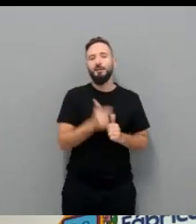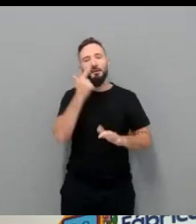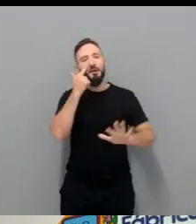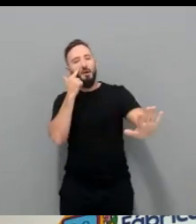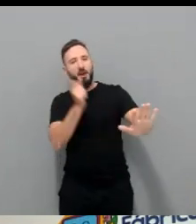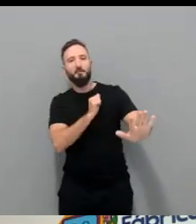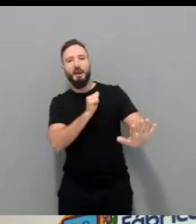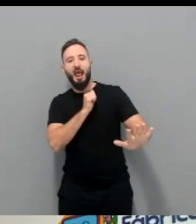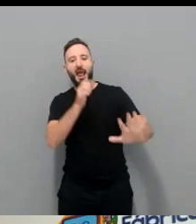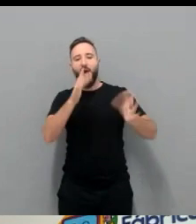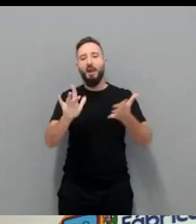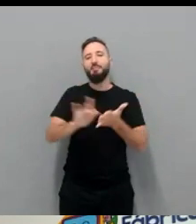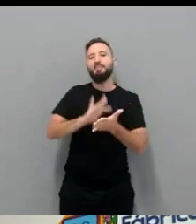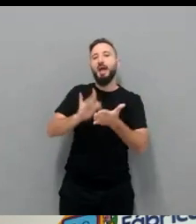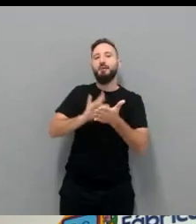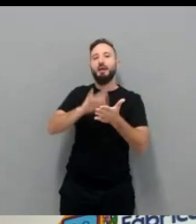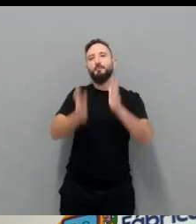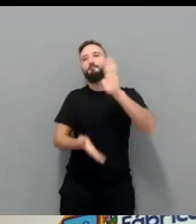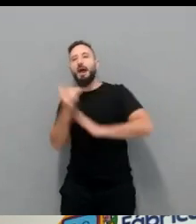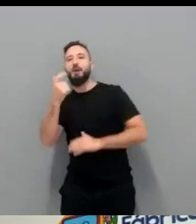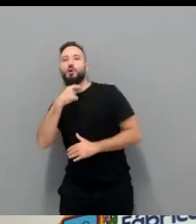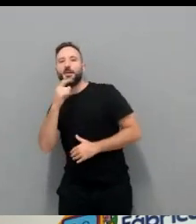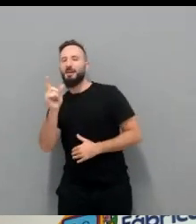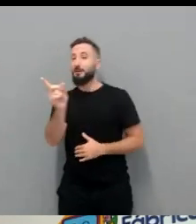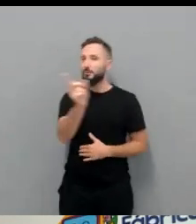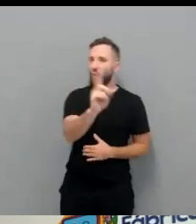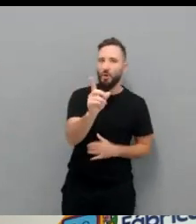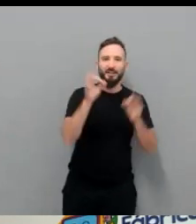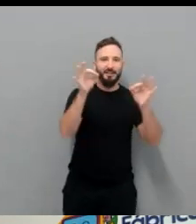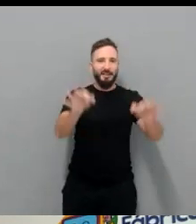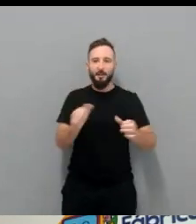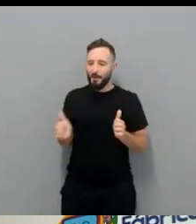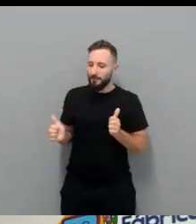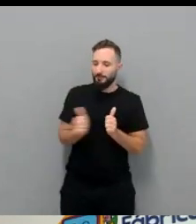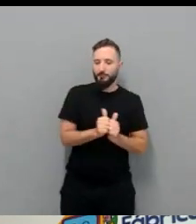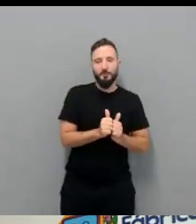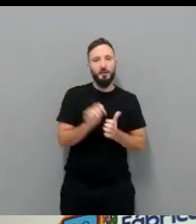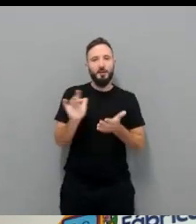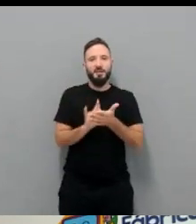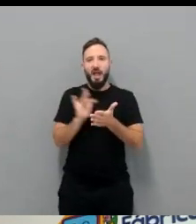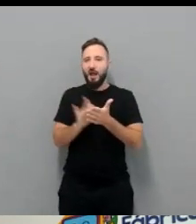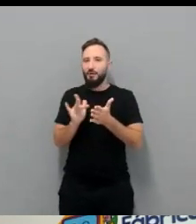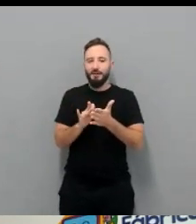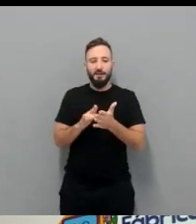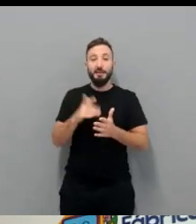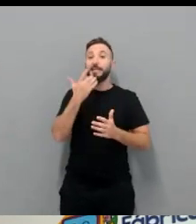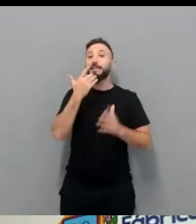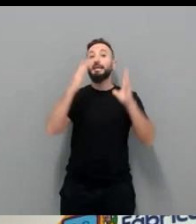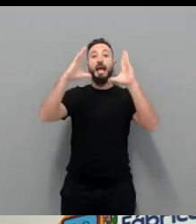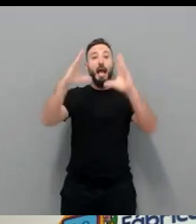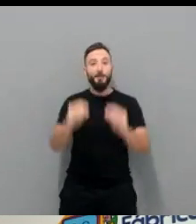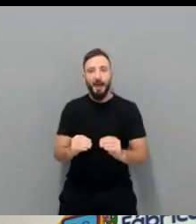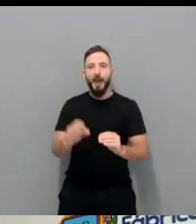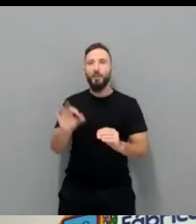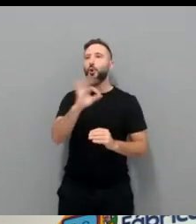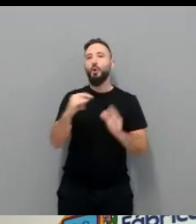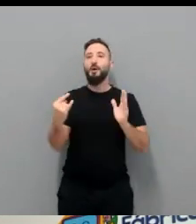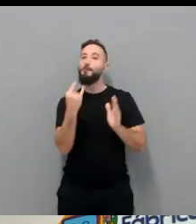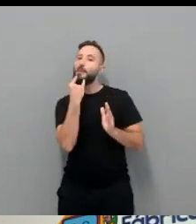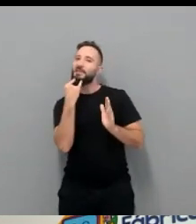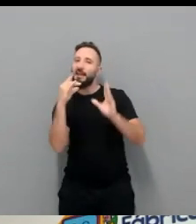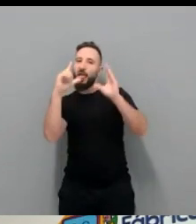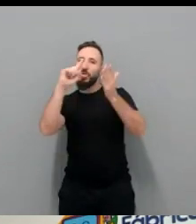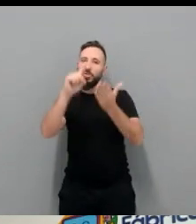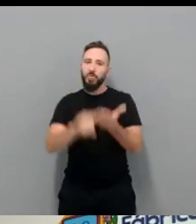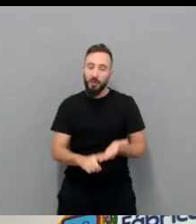ahora saco el tablet porque va a logopedia. No, tiene que estar siempre. Por supuesto, es que cuando está apagado, cuando se te ha olvidado cargarlo, ese